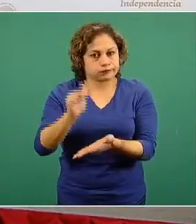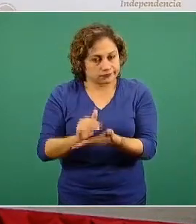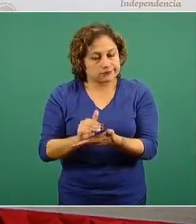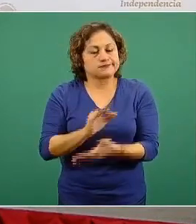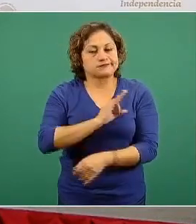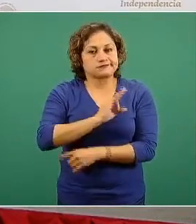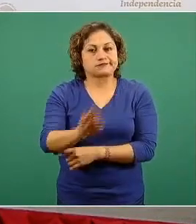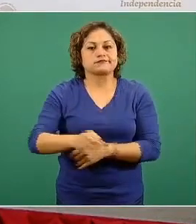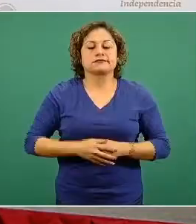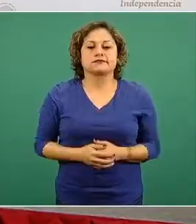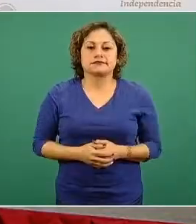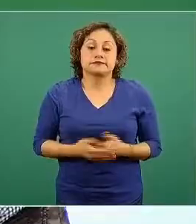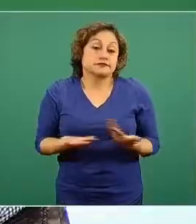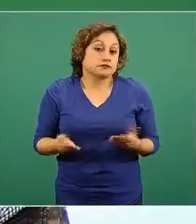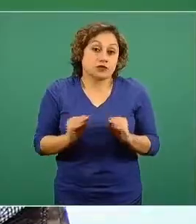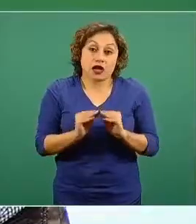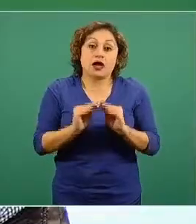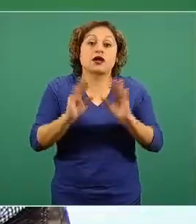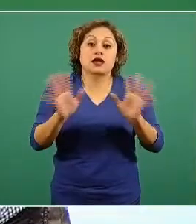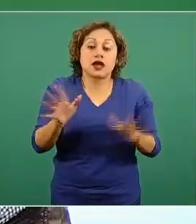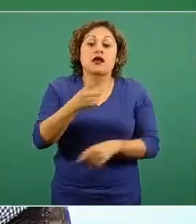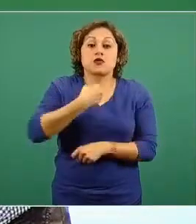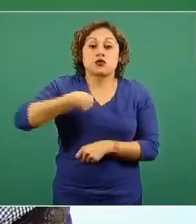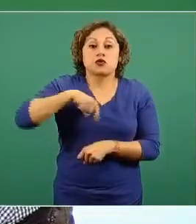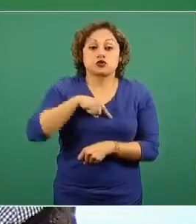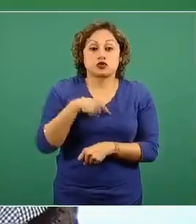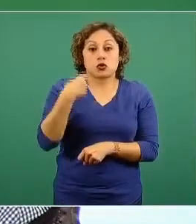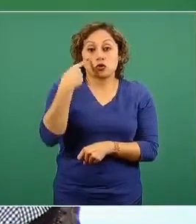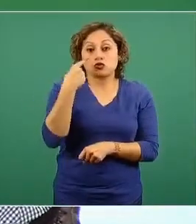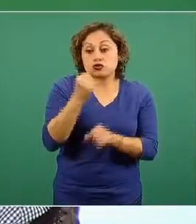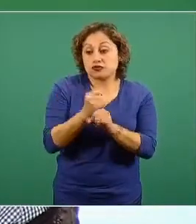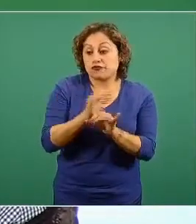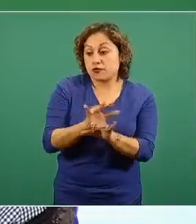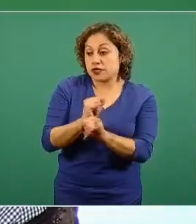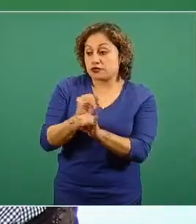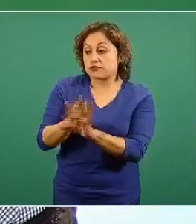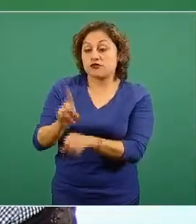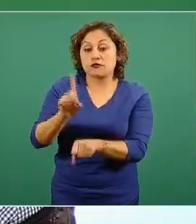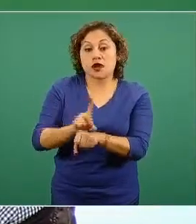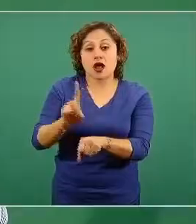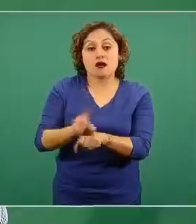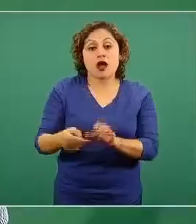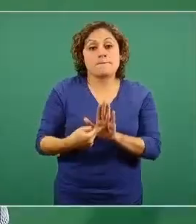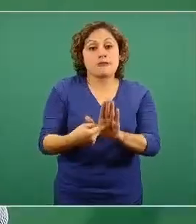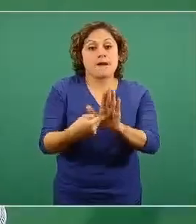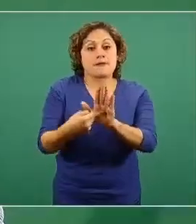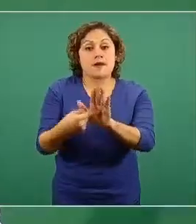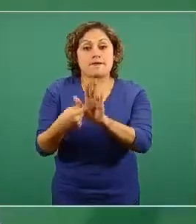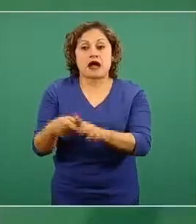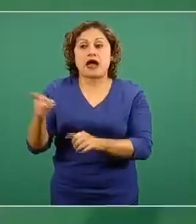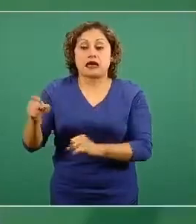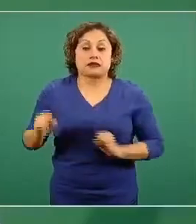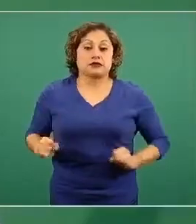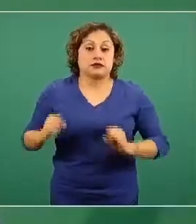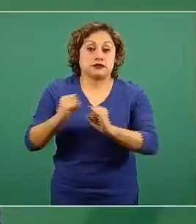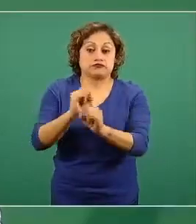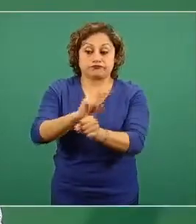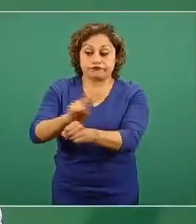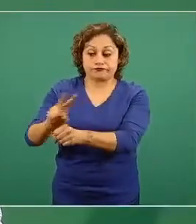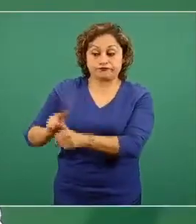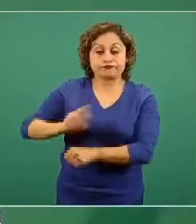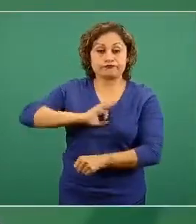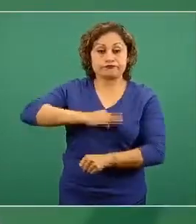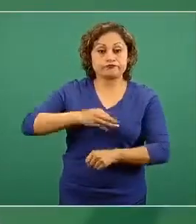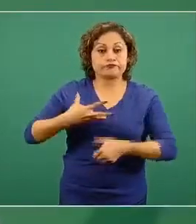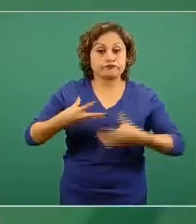variante. Lógicamente continuamos dando seguimiento puntual. La Unidad de Inteligencia Epidemiológica, que además es el punto de enlace para el